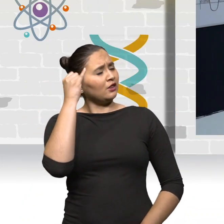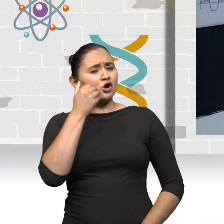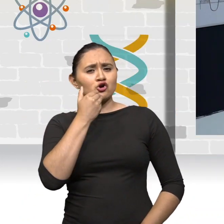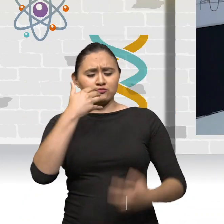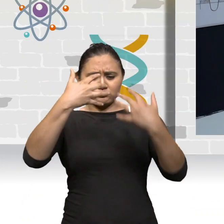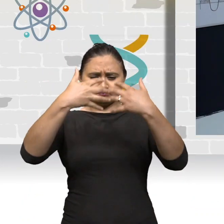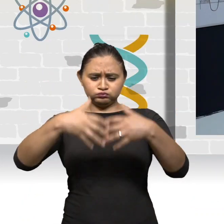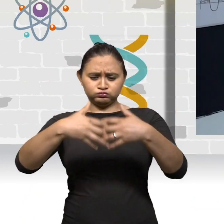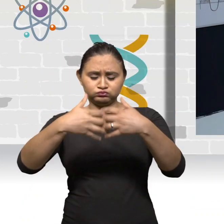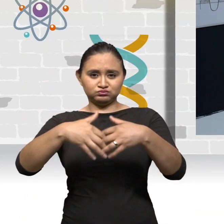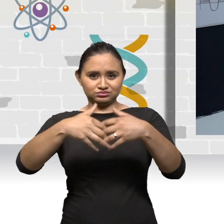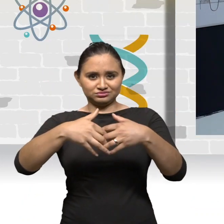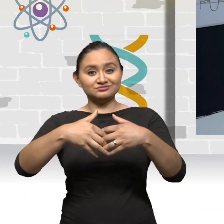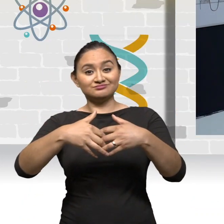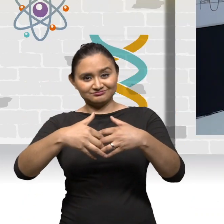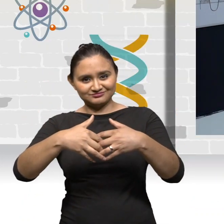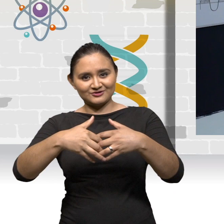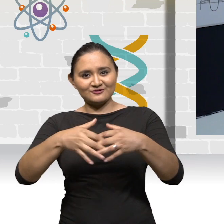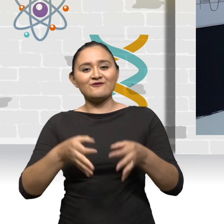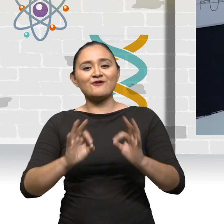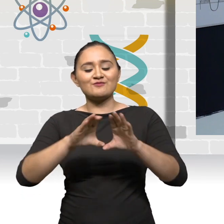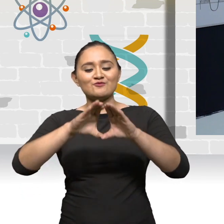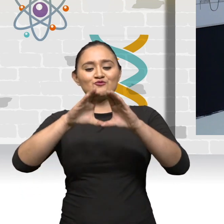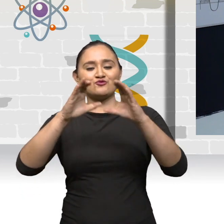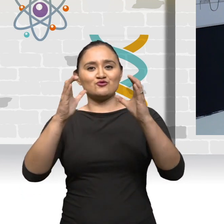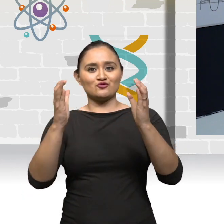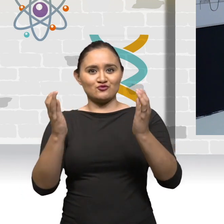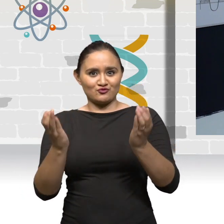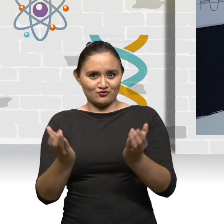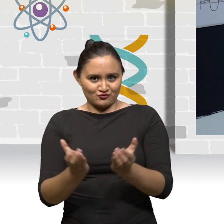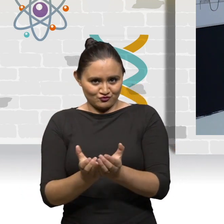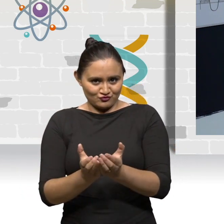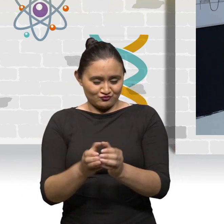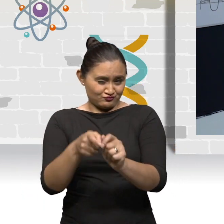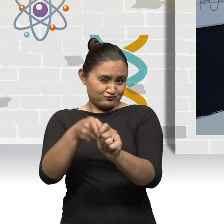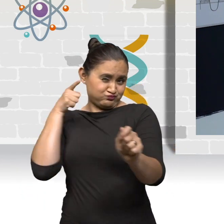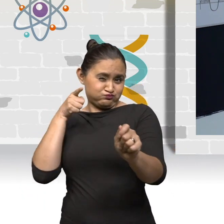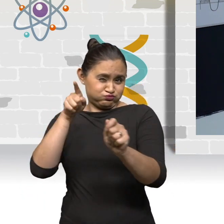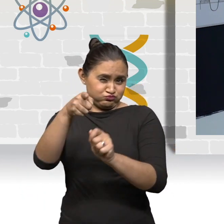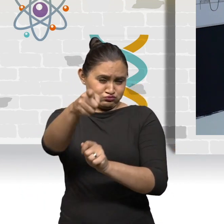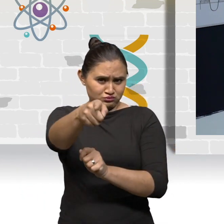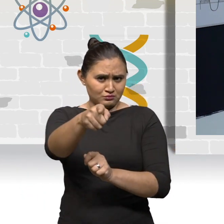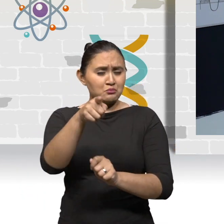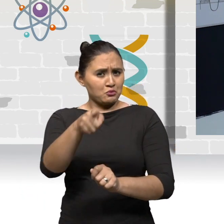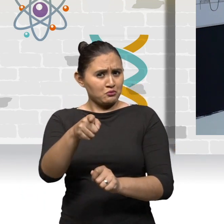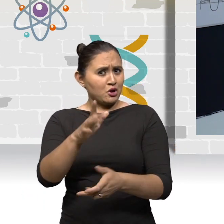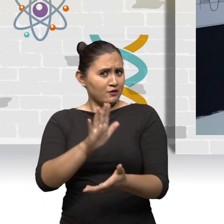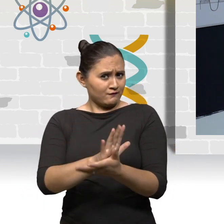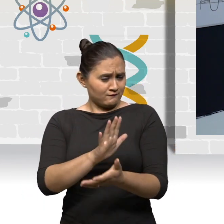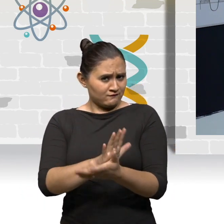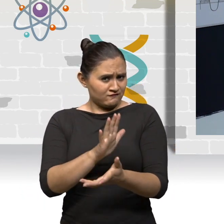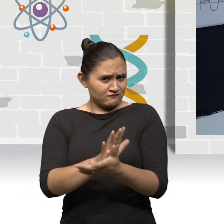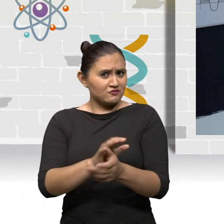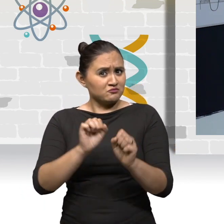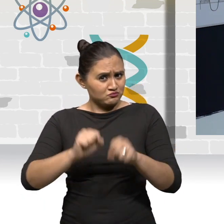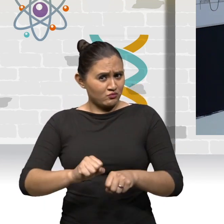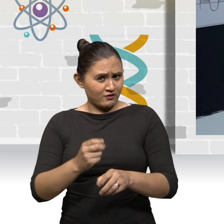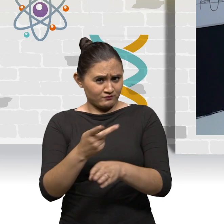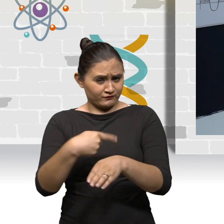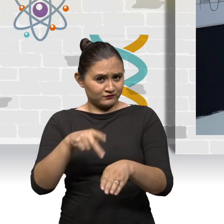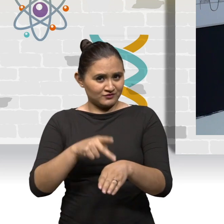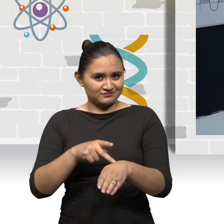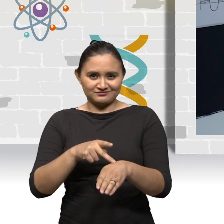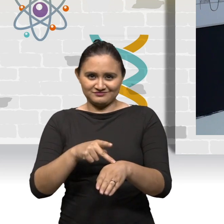que lancen objetos en forma parabólica. Pero estas máquinas no eran tan eficientes, ya que los constructores no conocían lo que